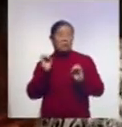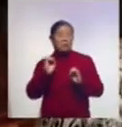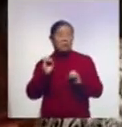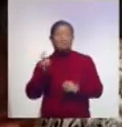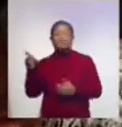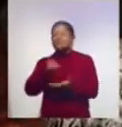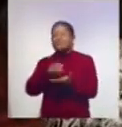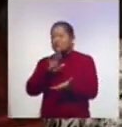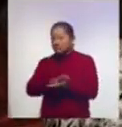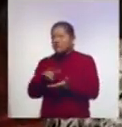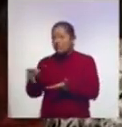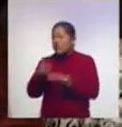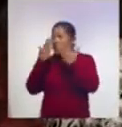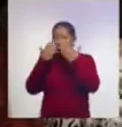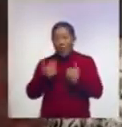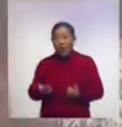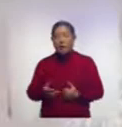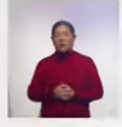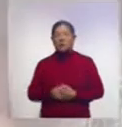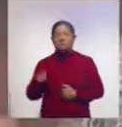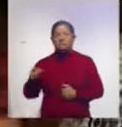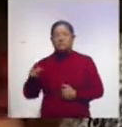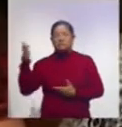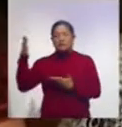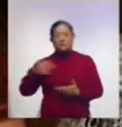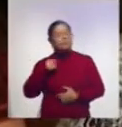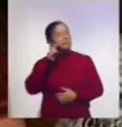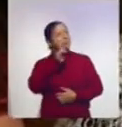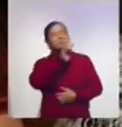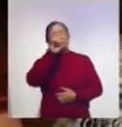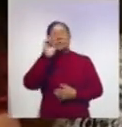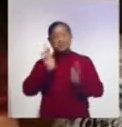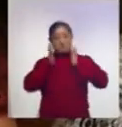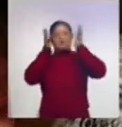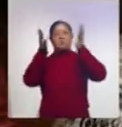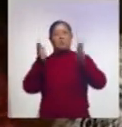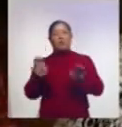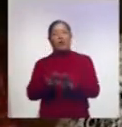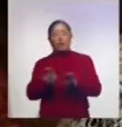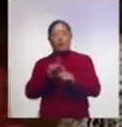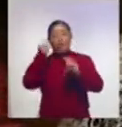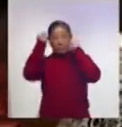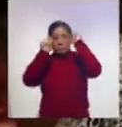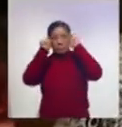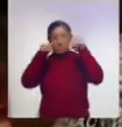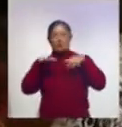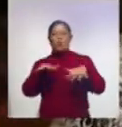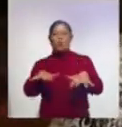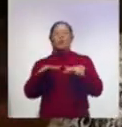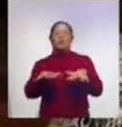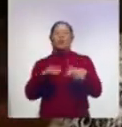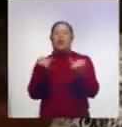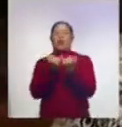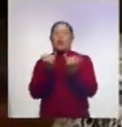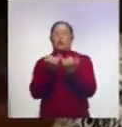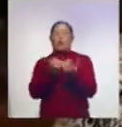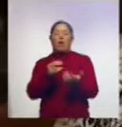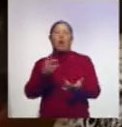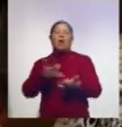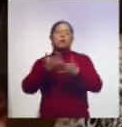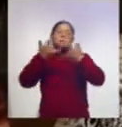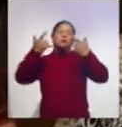su agenda este espacio, se sorprenden no solo el potencial turístico, sino el valor histórico